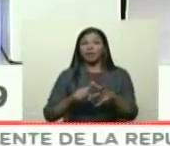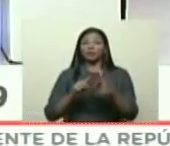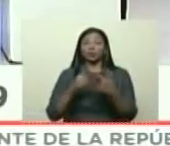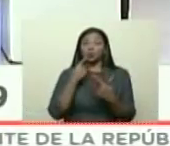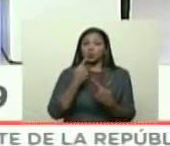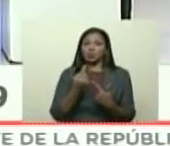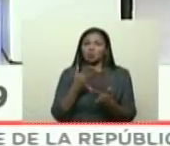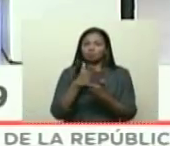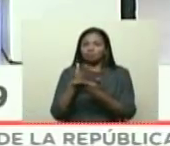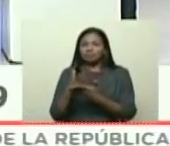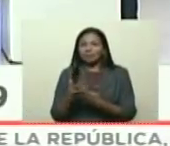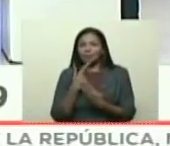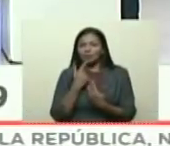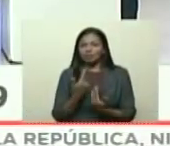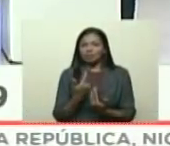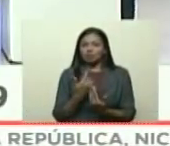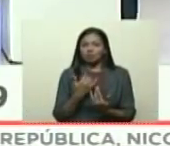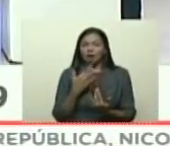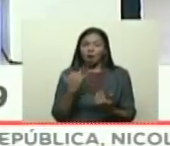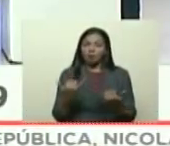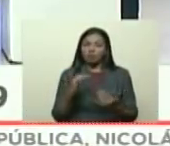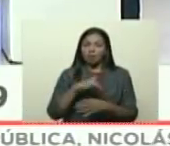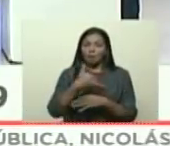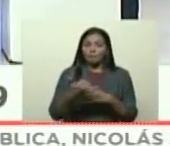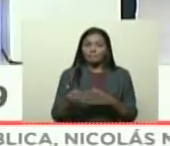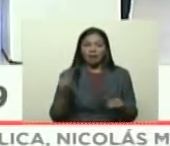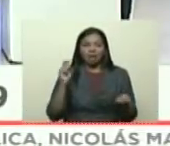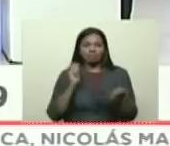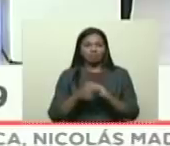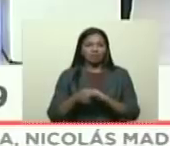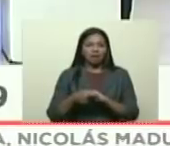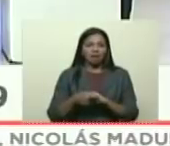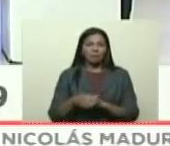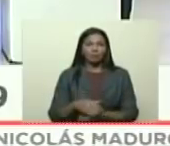hablo permanentemente de un plan de cambios,